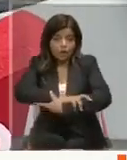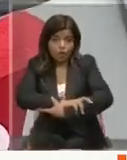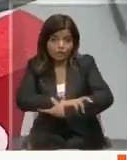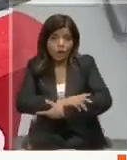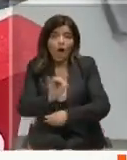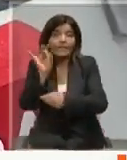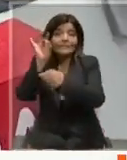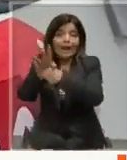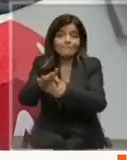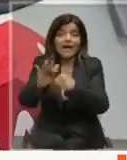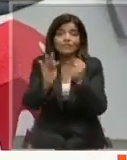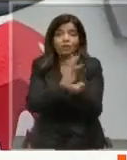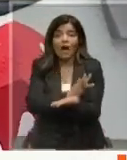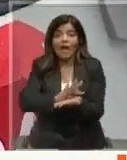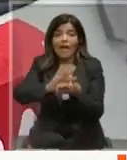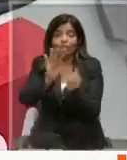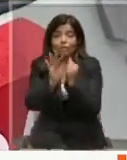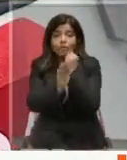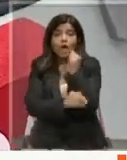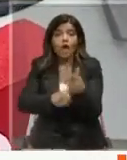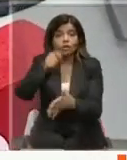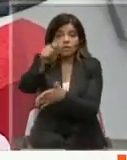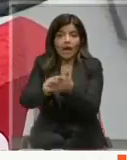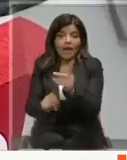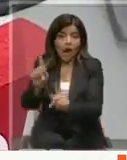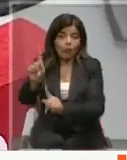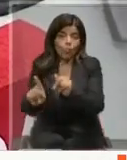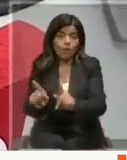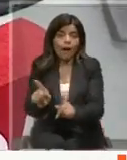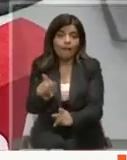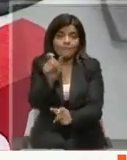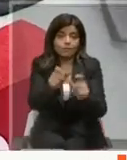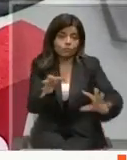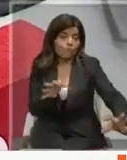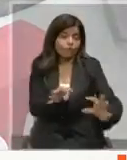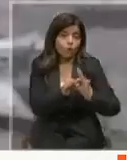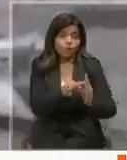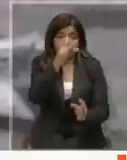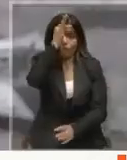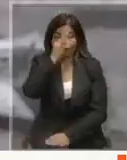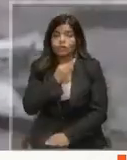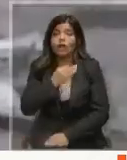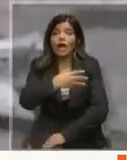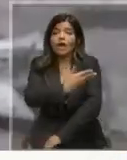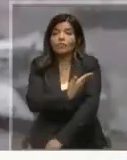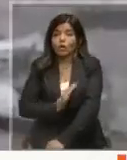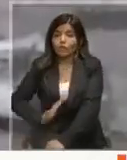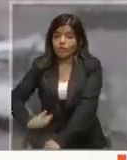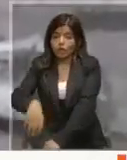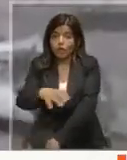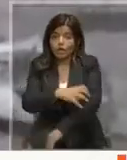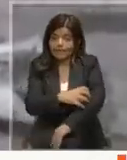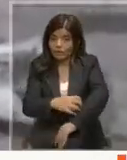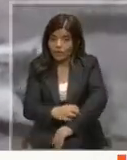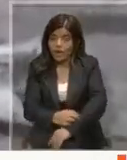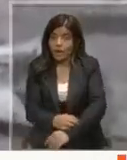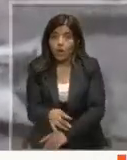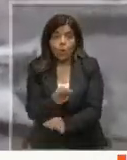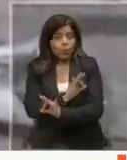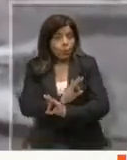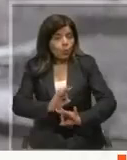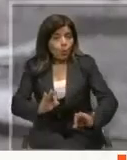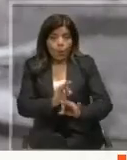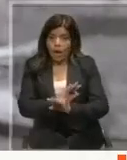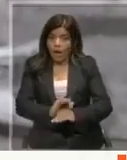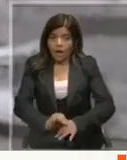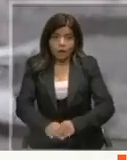fundación contratara a ciertas personas vinculadas a un funcionario del gobierno regional jamás hemos condicionado el traspaso de recursos